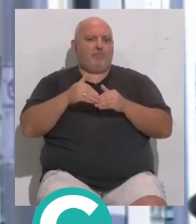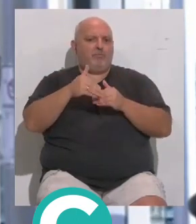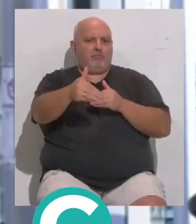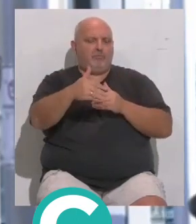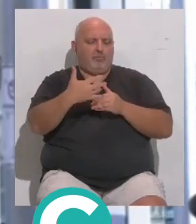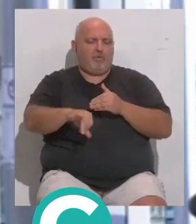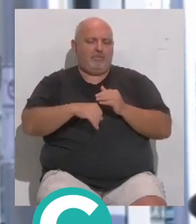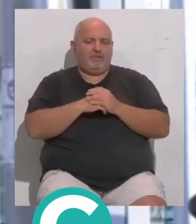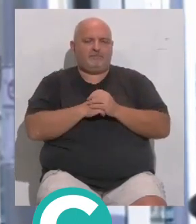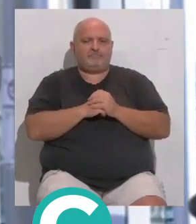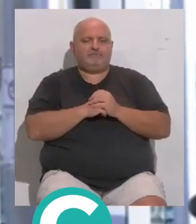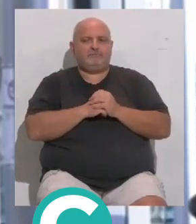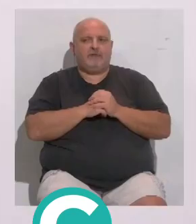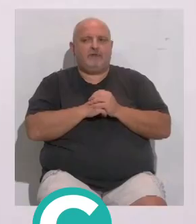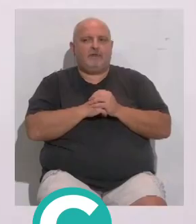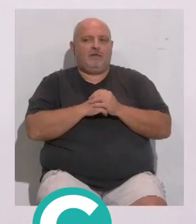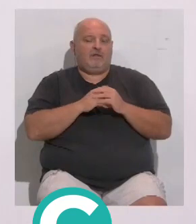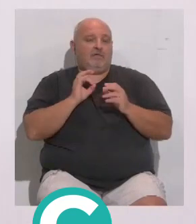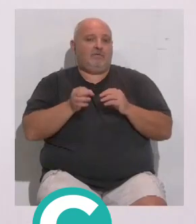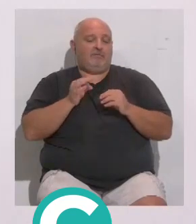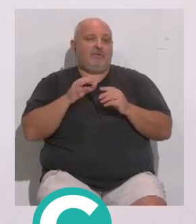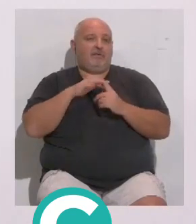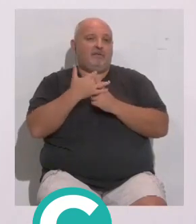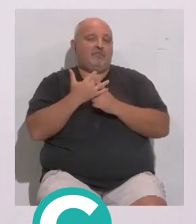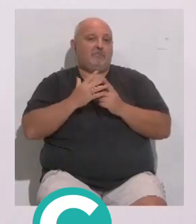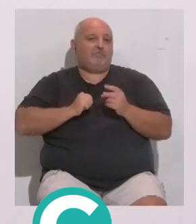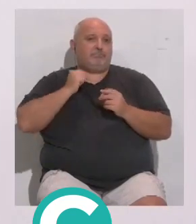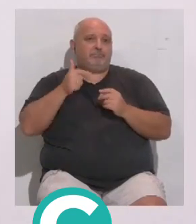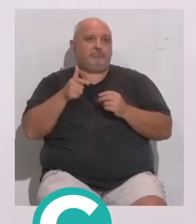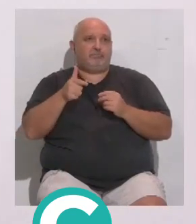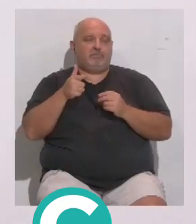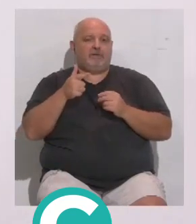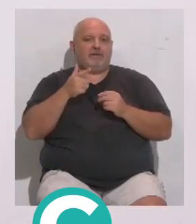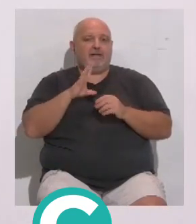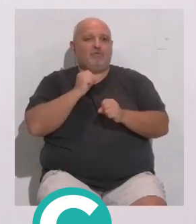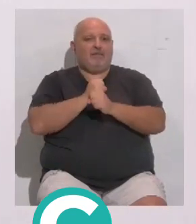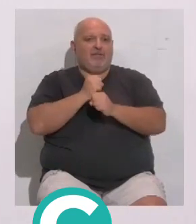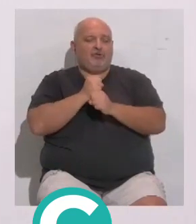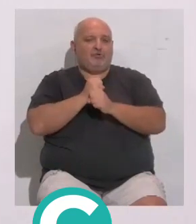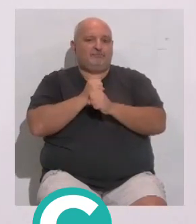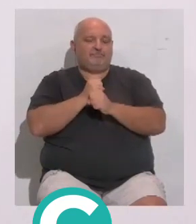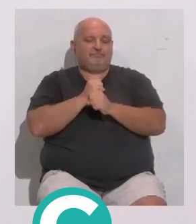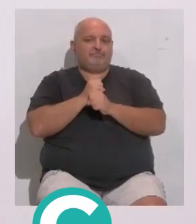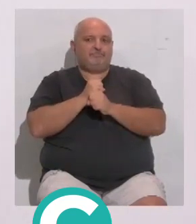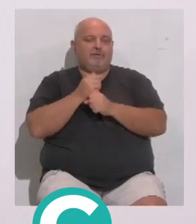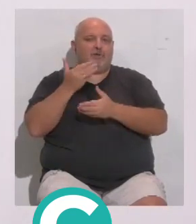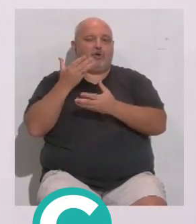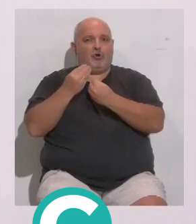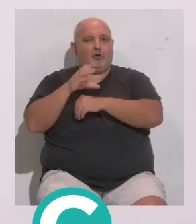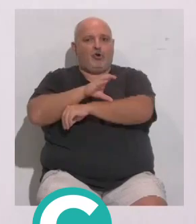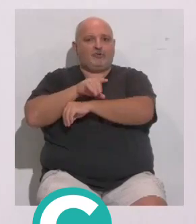plazo. Y bueno, son la verdad que una circunstancia, nosotros estamos trabajando con la